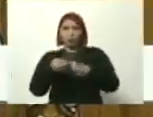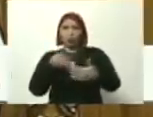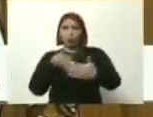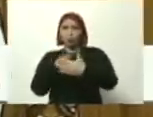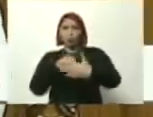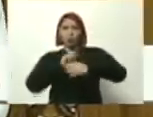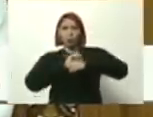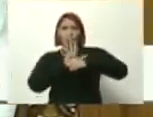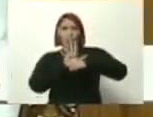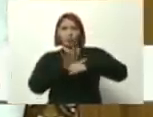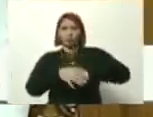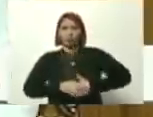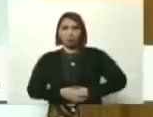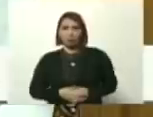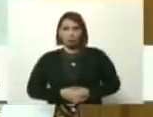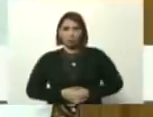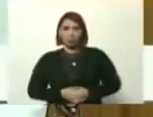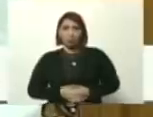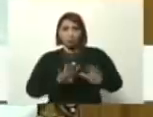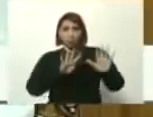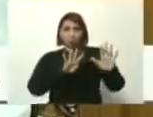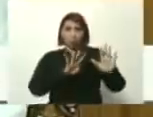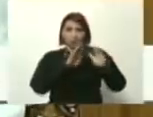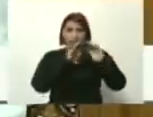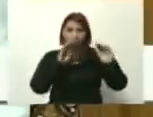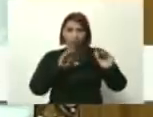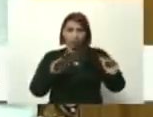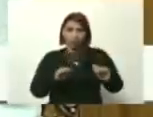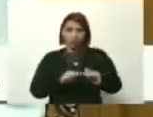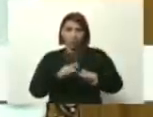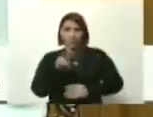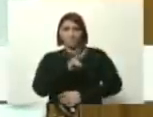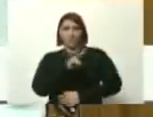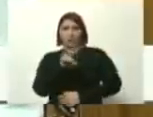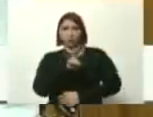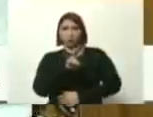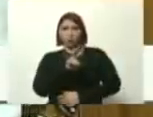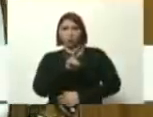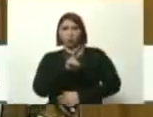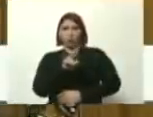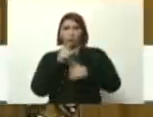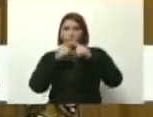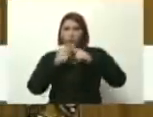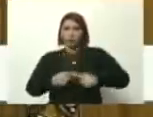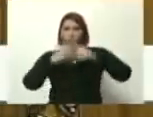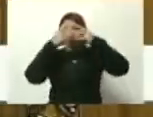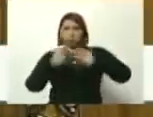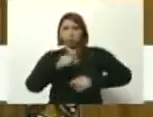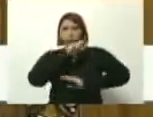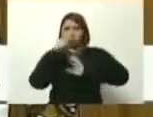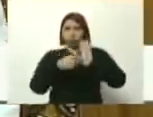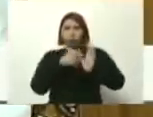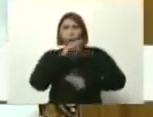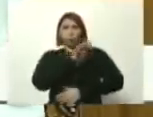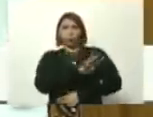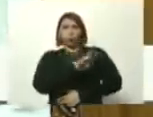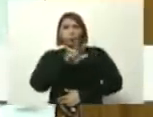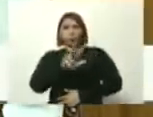COVID-19. Al 9 de diciembre, Venezuela registra en su totalidad